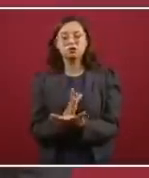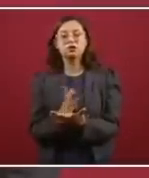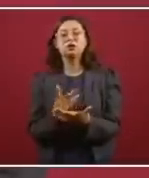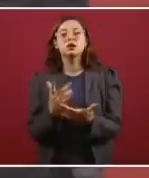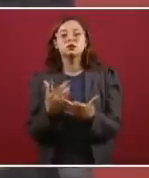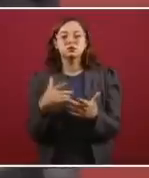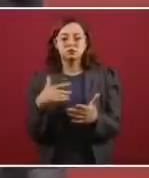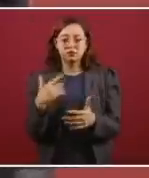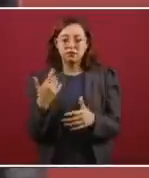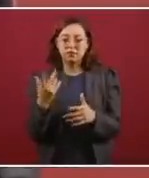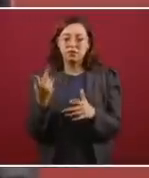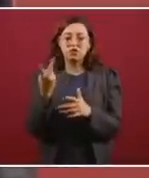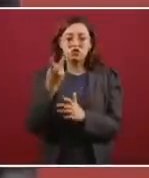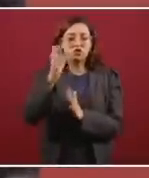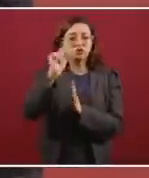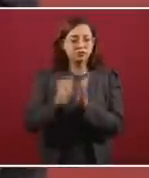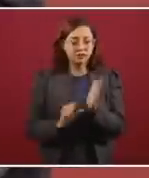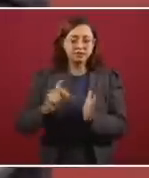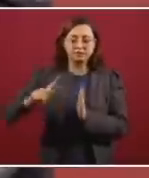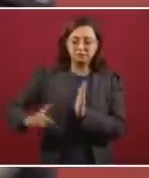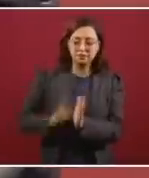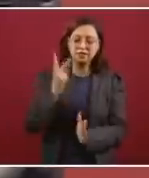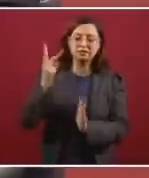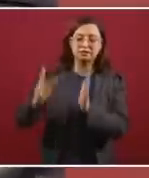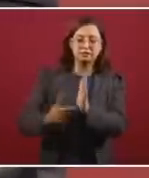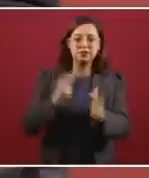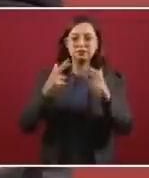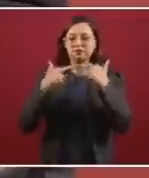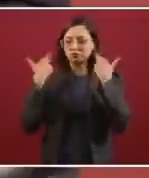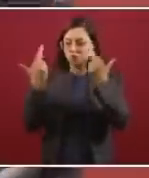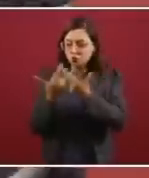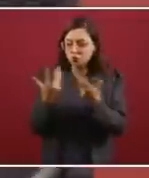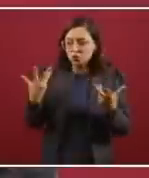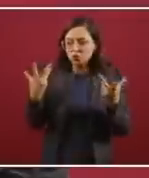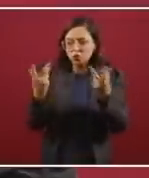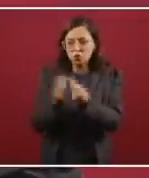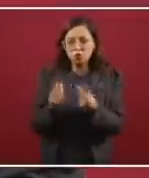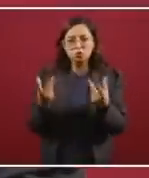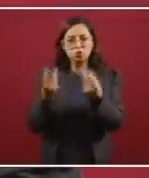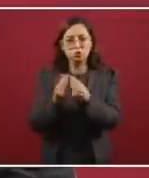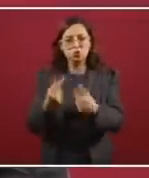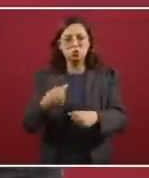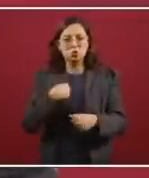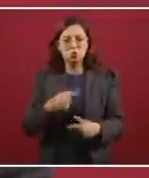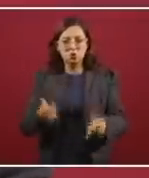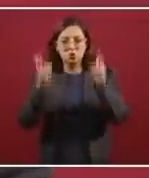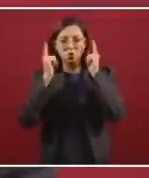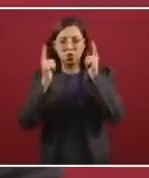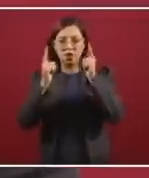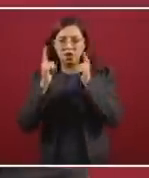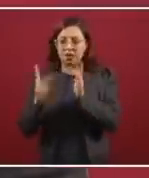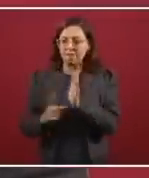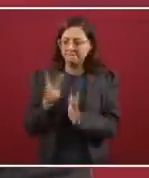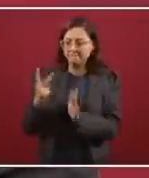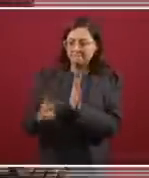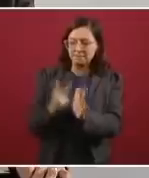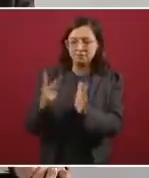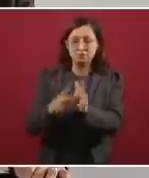Quedamos en reunirnos cada dos meses. Yo espero que no sean muchas reuniones para